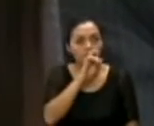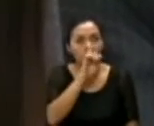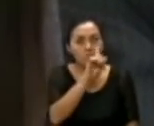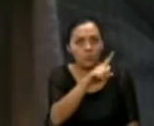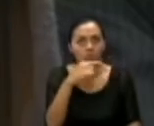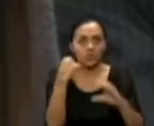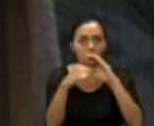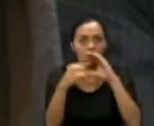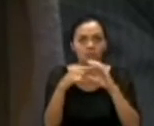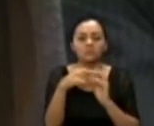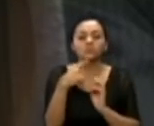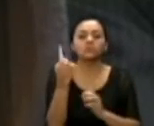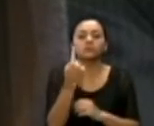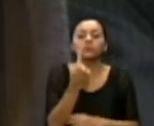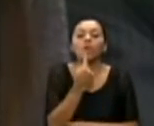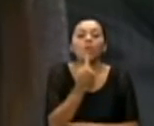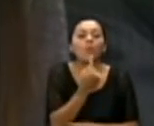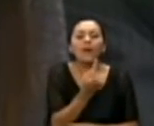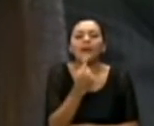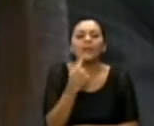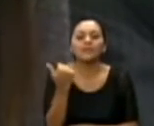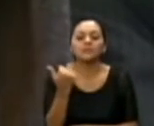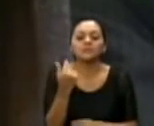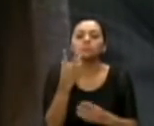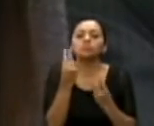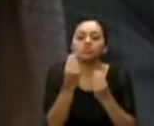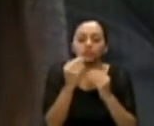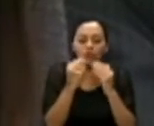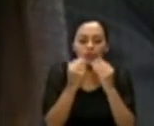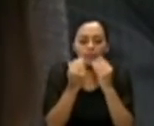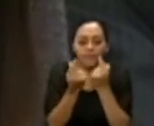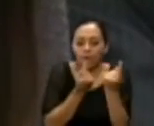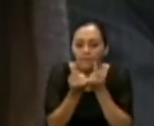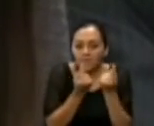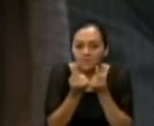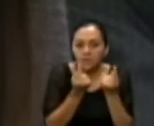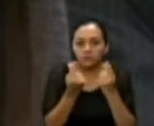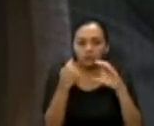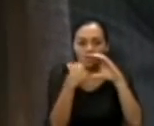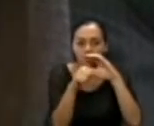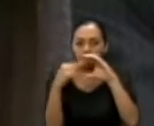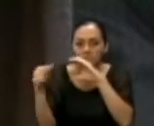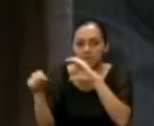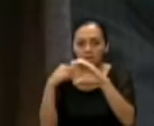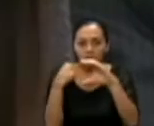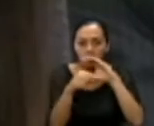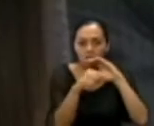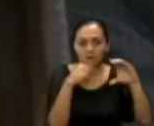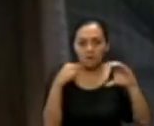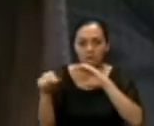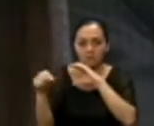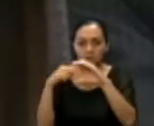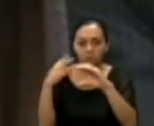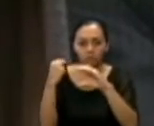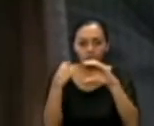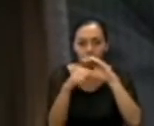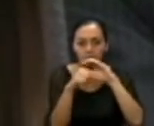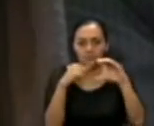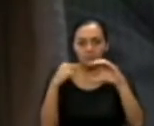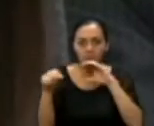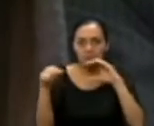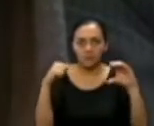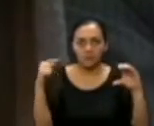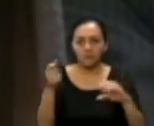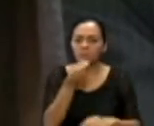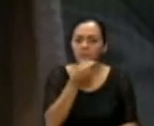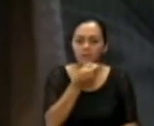lo que dicen básicamente es que hubo conversaciones intercambio de correos de entre gente presumiblemente según los correos no según ningún